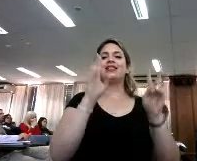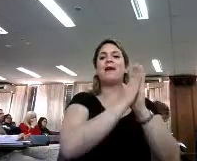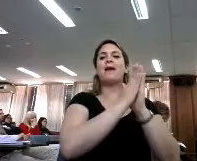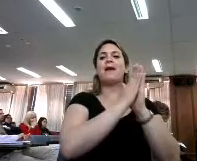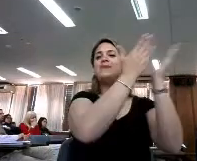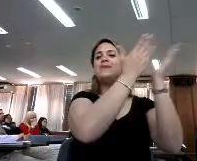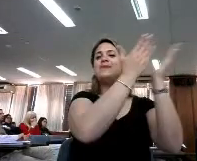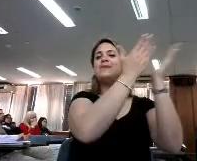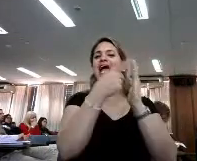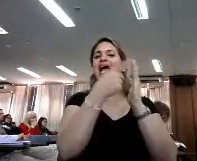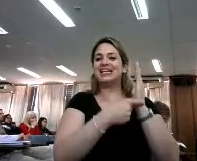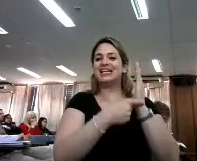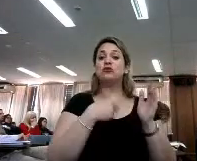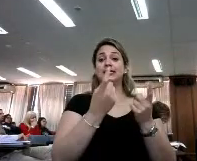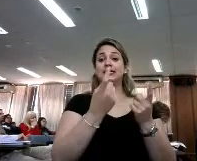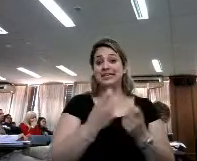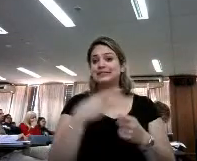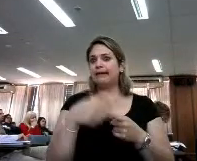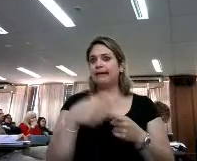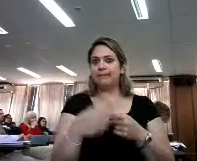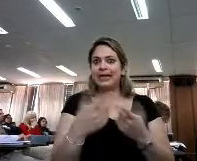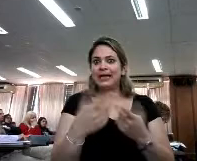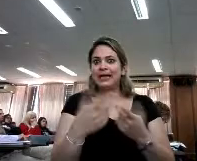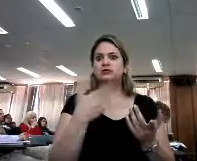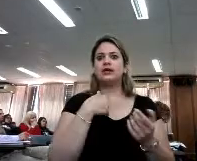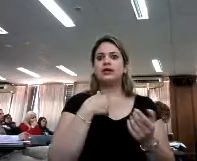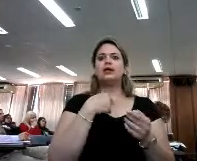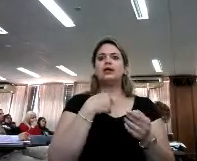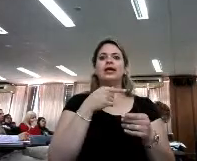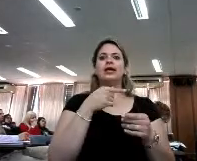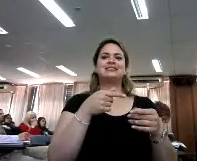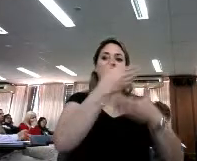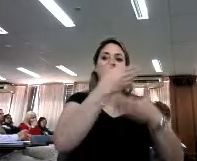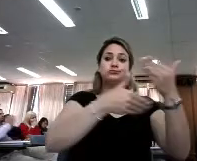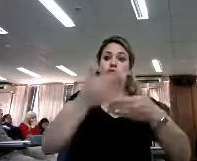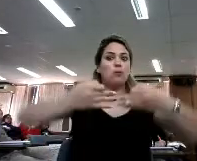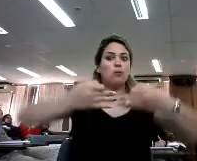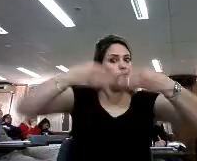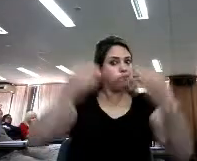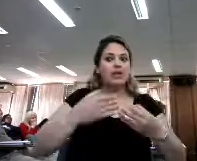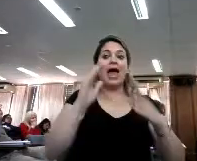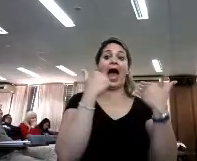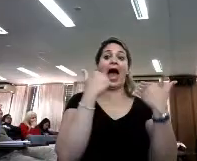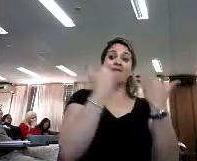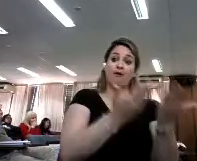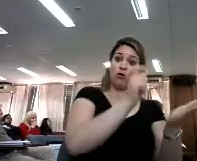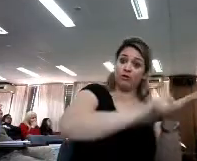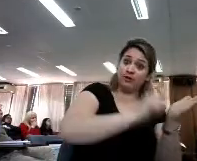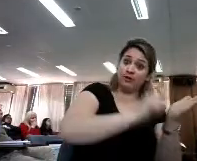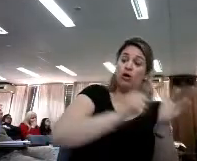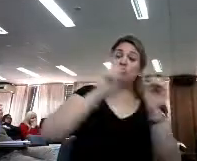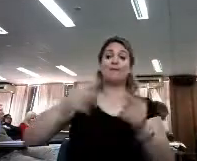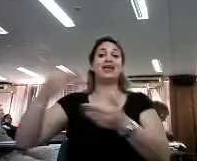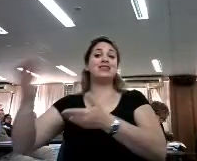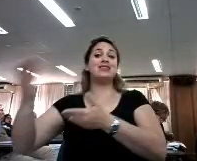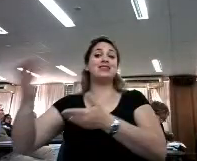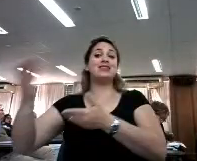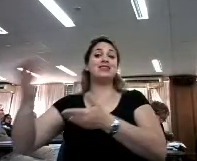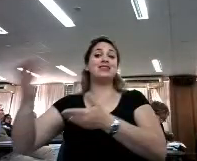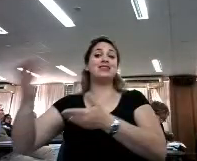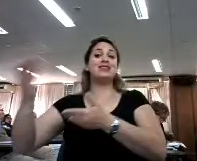archivos se requieren precisamente para lograr un óptimo uso del sistema, tanto en favor de titulares como de usuarios.